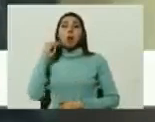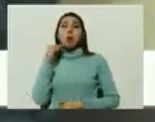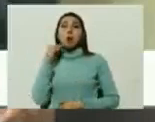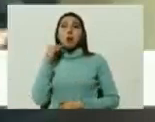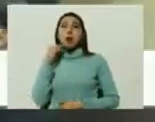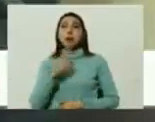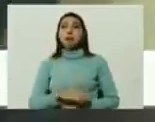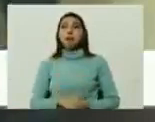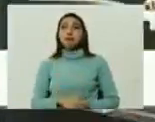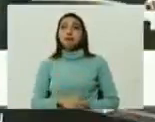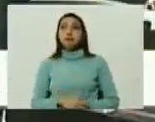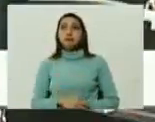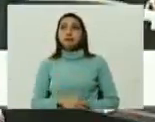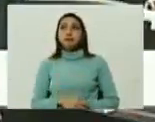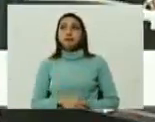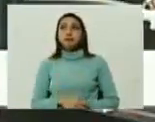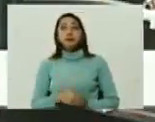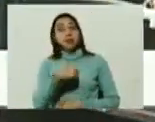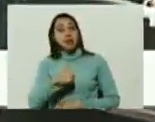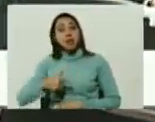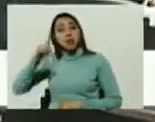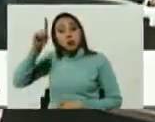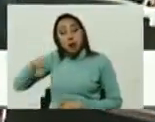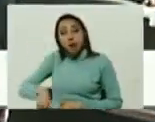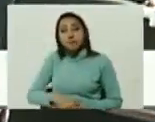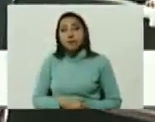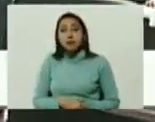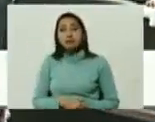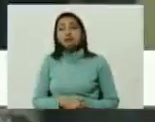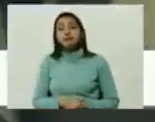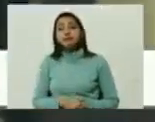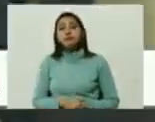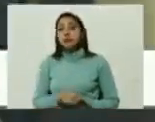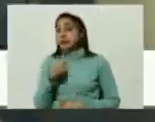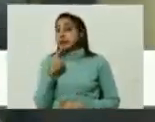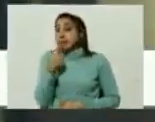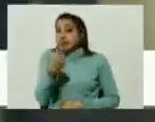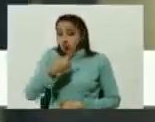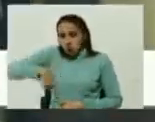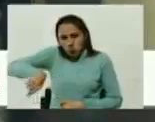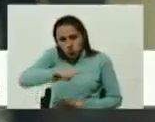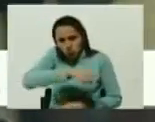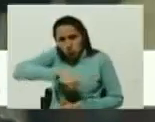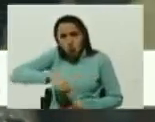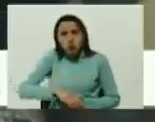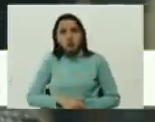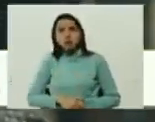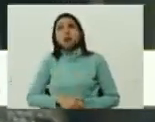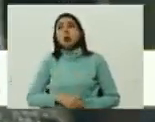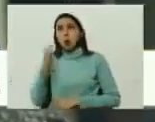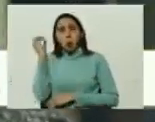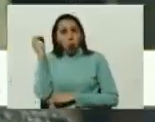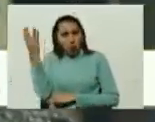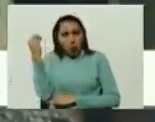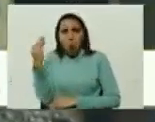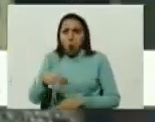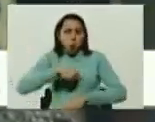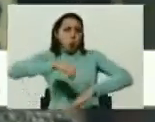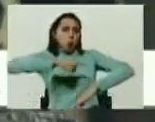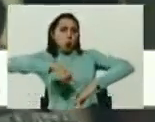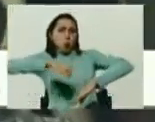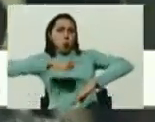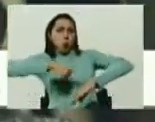minuto o diputado quiero también no quisiera dejar pasar por alto pudieron pasar horas colega diputado